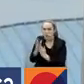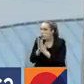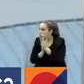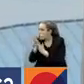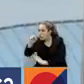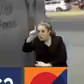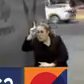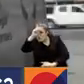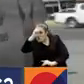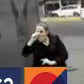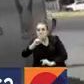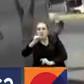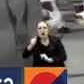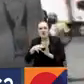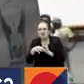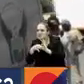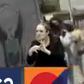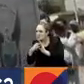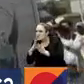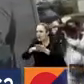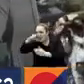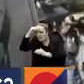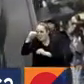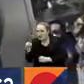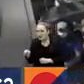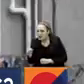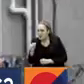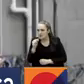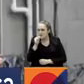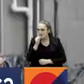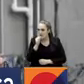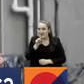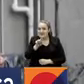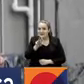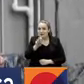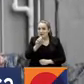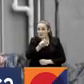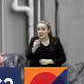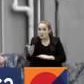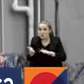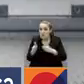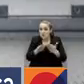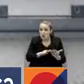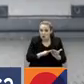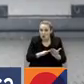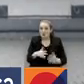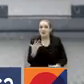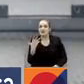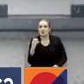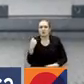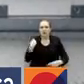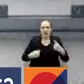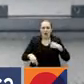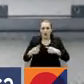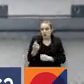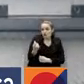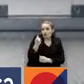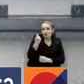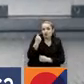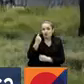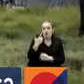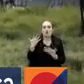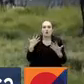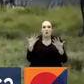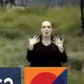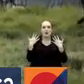criminalidad ecuatoriana? Los casi 120 reclusos muertos y más de 50 heridos en el motín de las últimas horas en